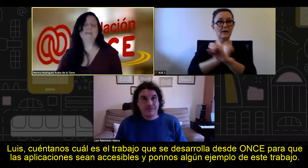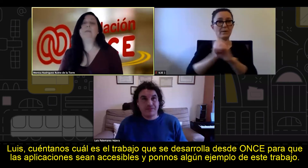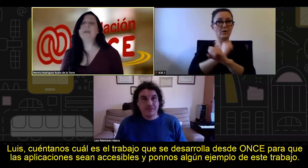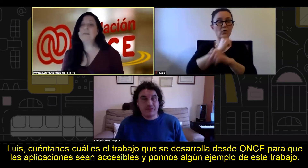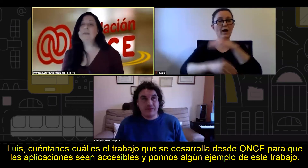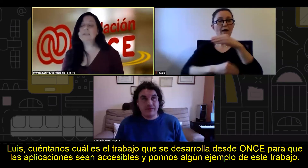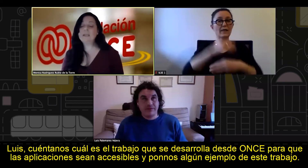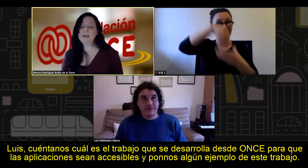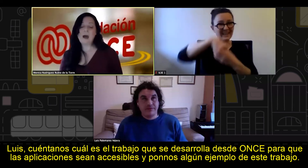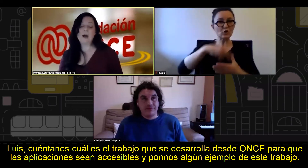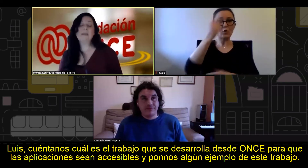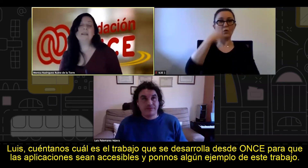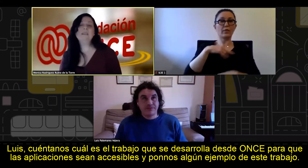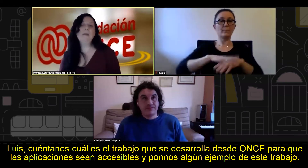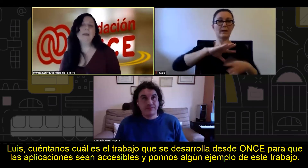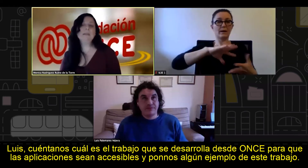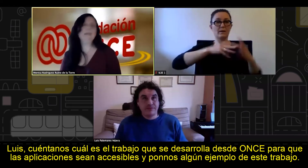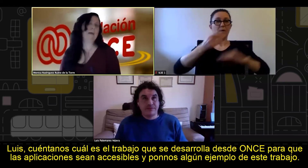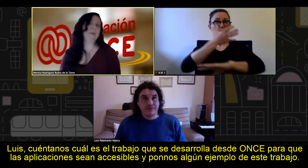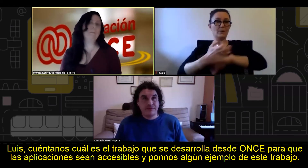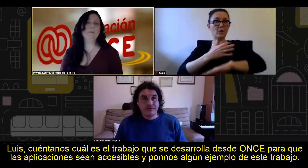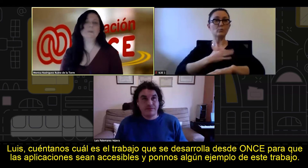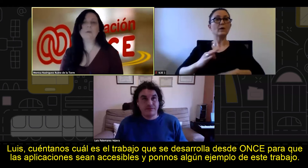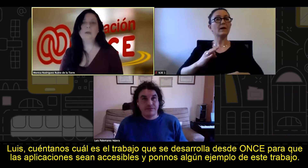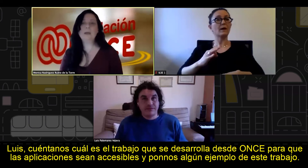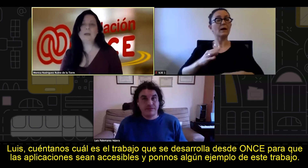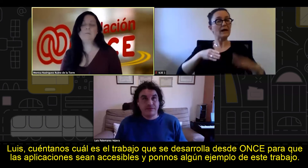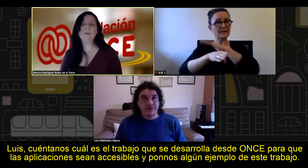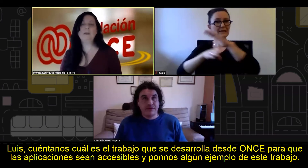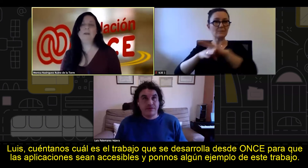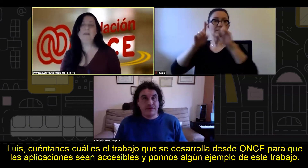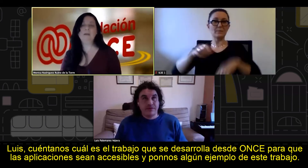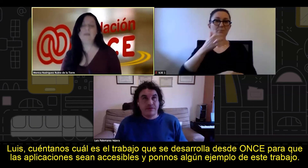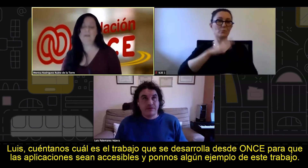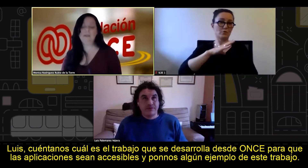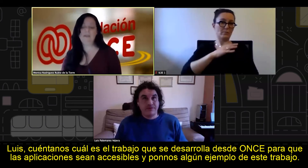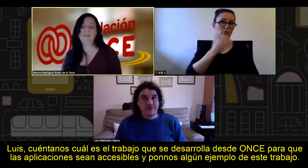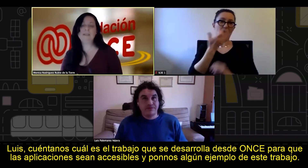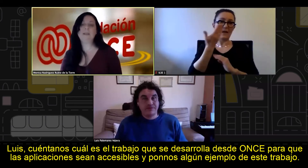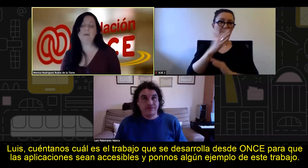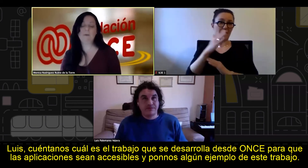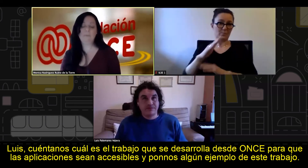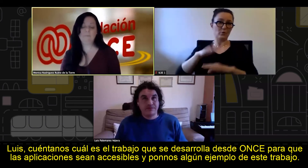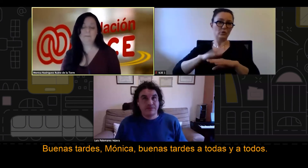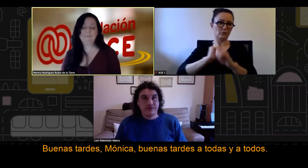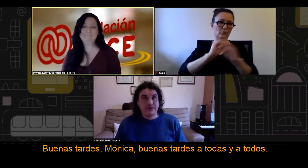las aplicaciones sean accesibles? Y también ponnos algún ejemplo de este